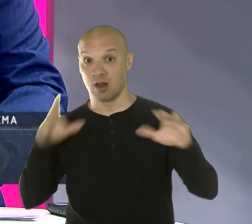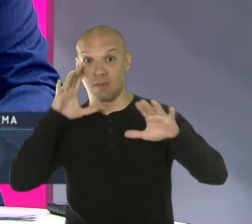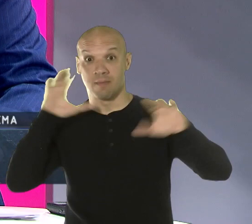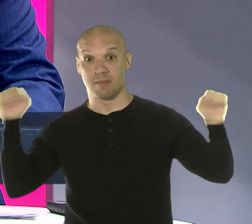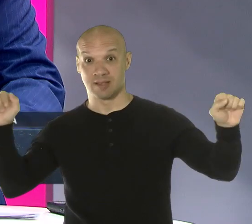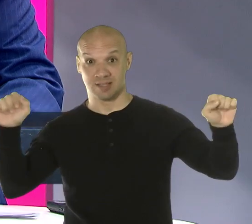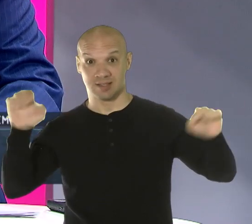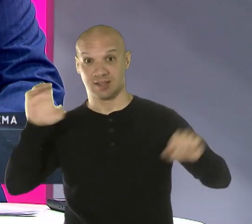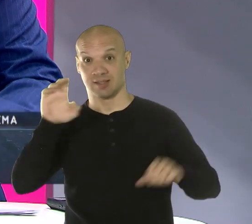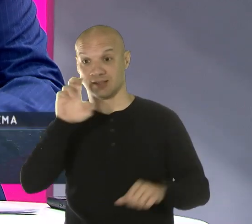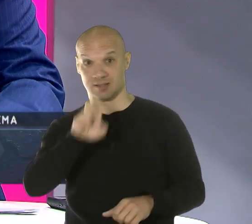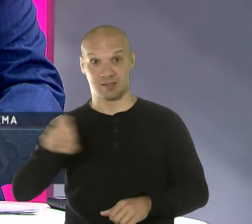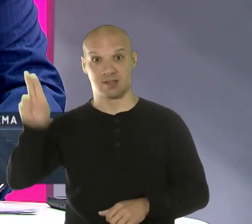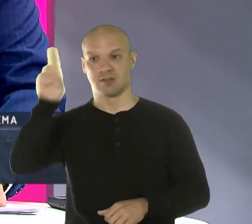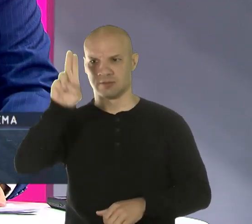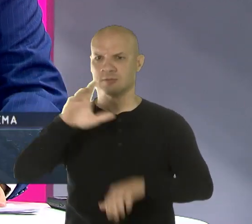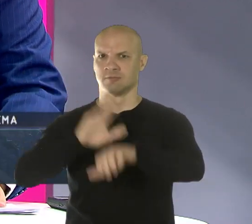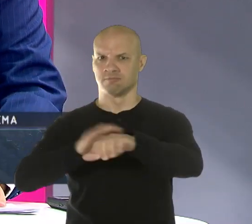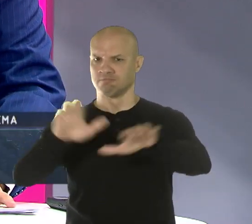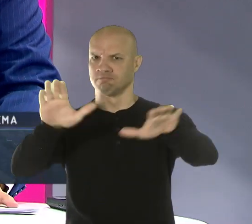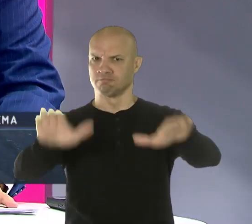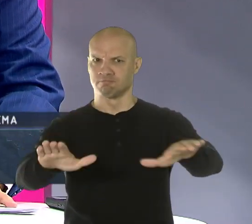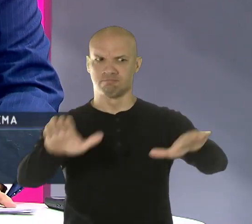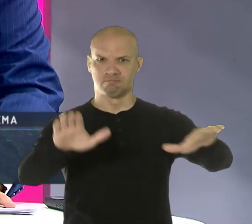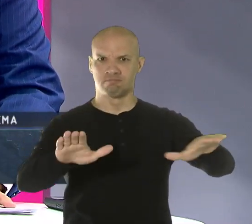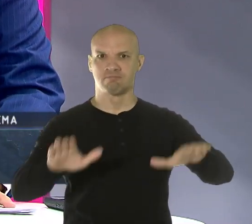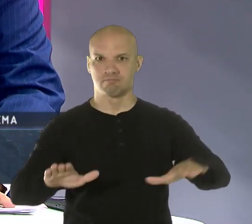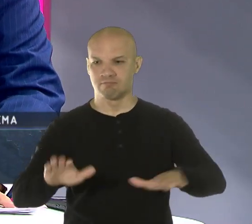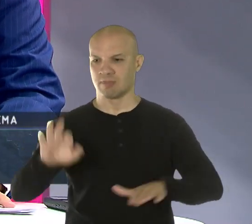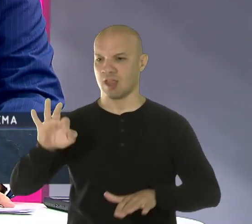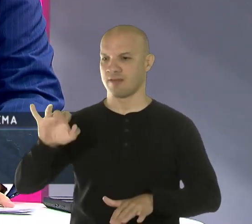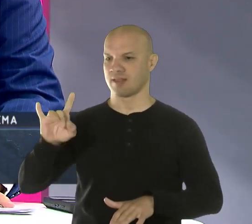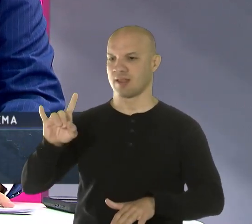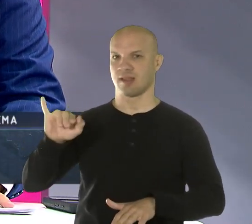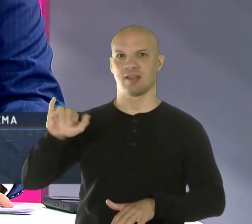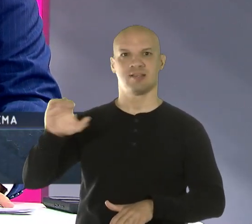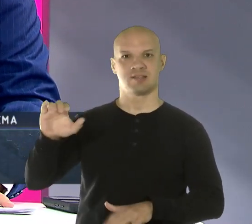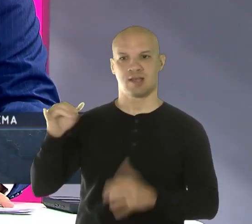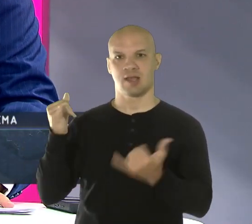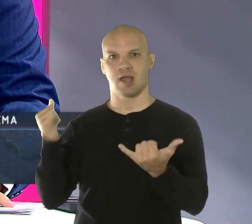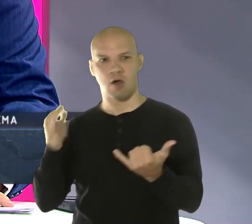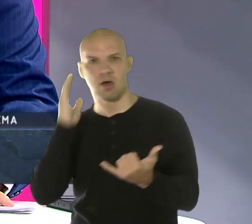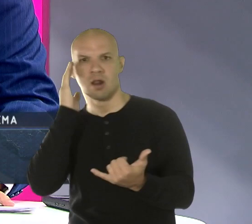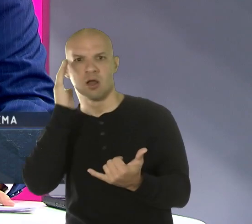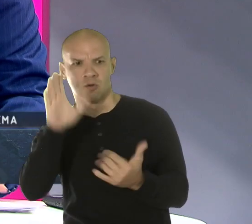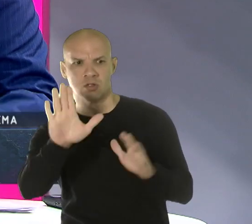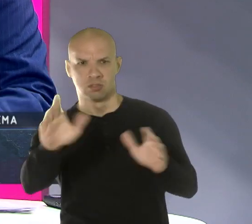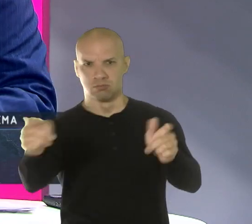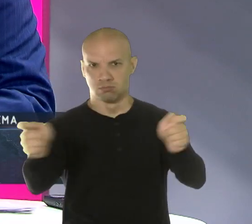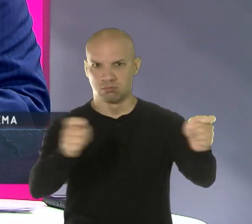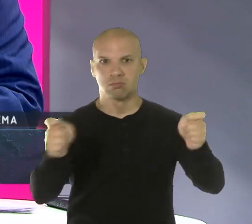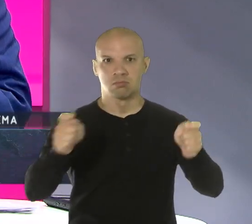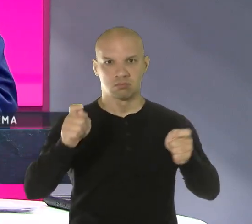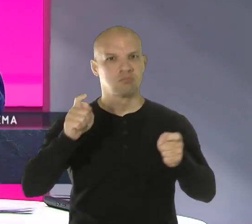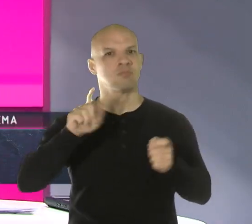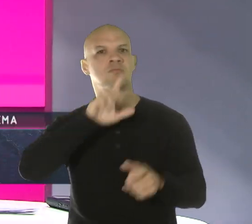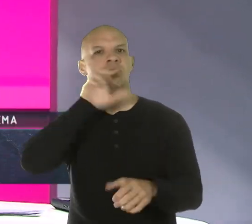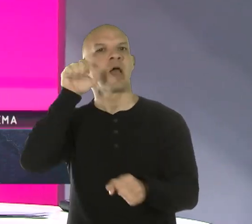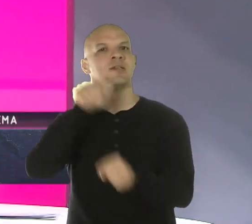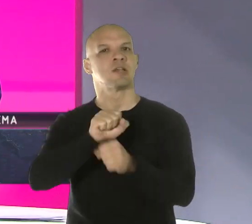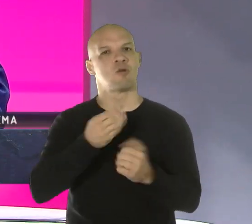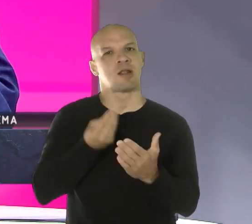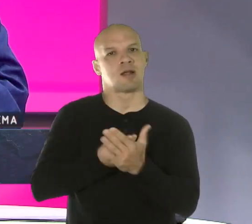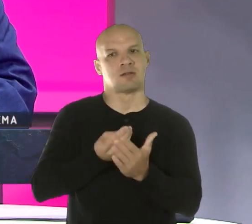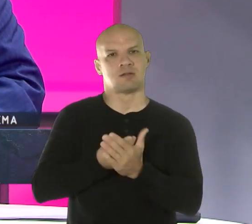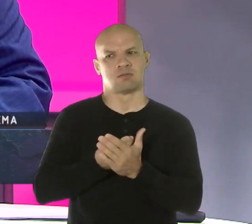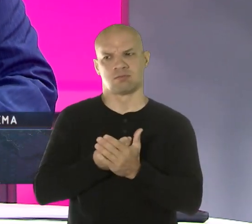Unidos llamara a la calma y destacó la intervención del FDIC para asegurar el dinero de sus clientes. ¿Cuál es el efecto en